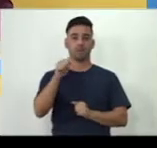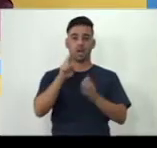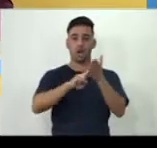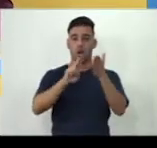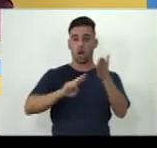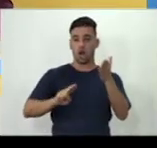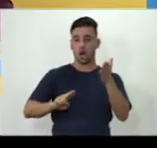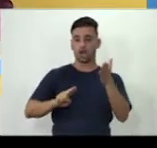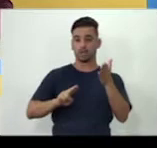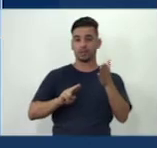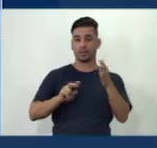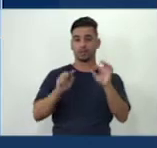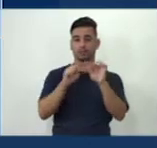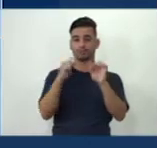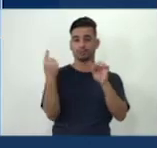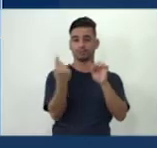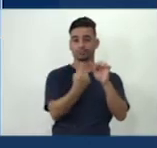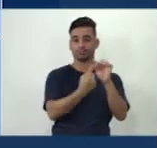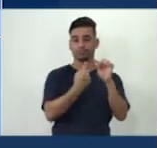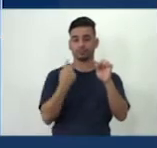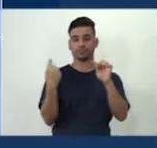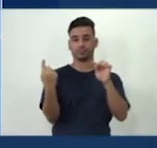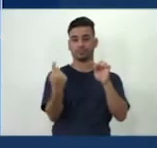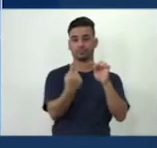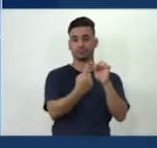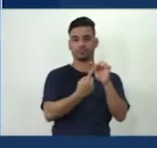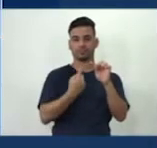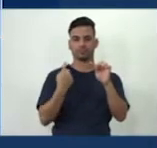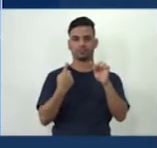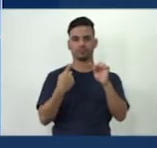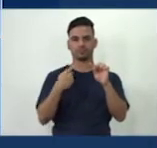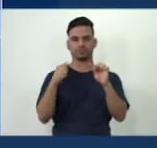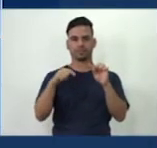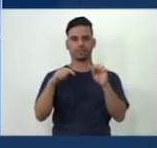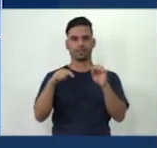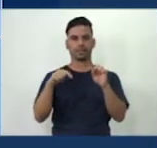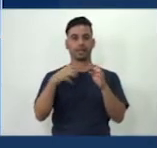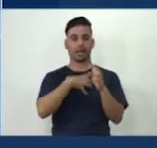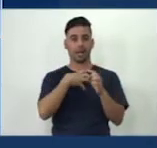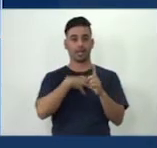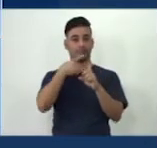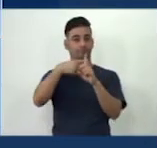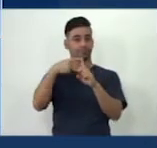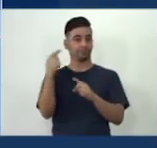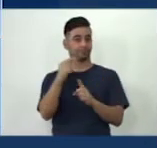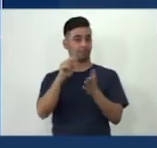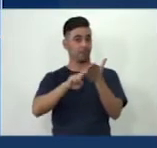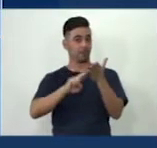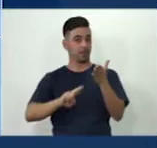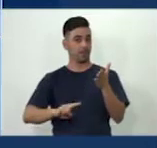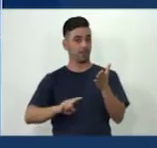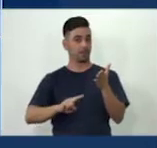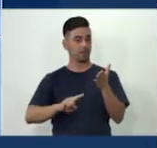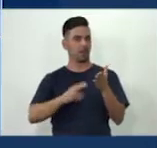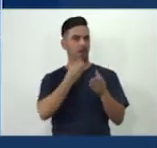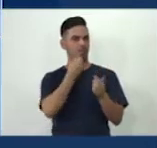Ahora, si la corriente eléctrica que circula por un conductor determina alrededor de este un campo magnético, no podrá existir el